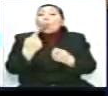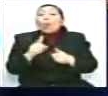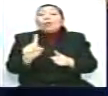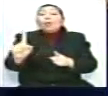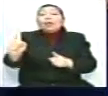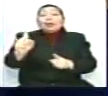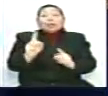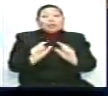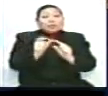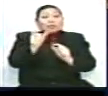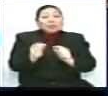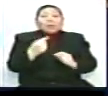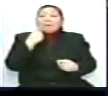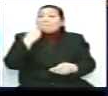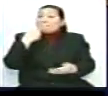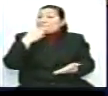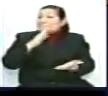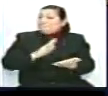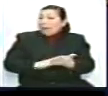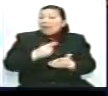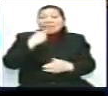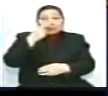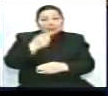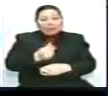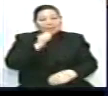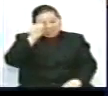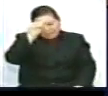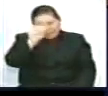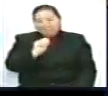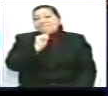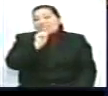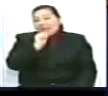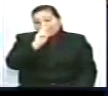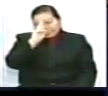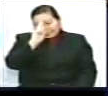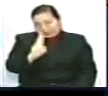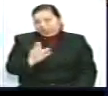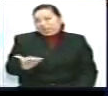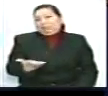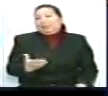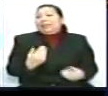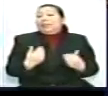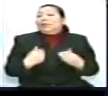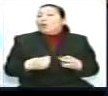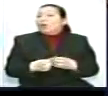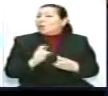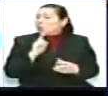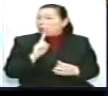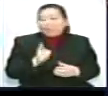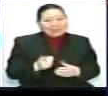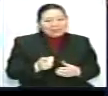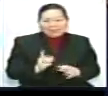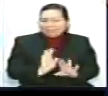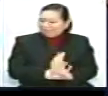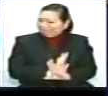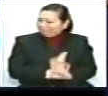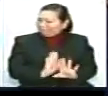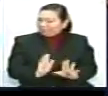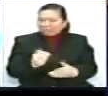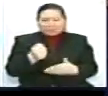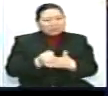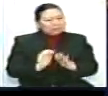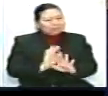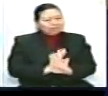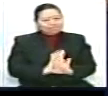integrantes está acusado de delitos o faltas éticas graves. La inmunidad no es ni será